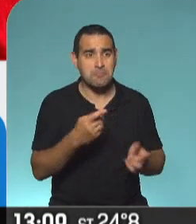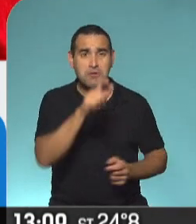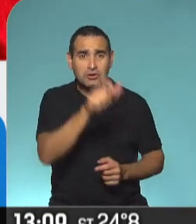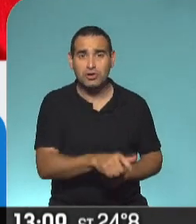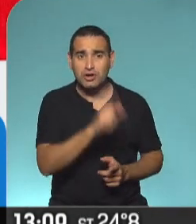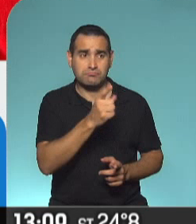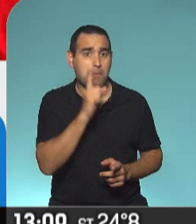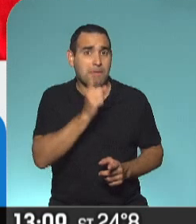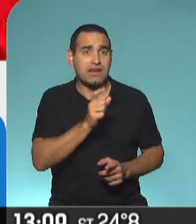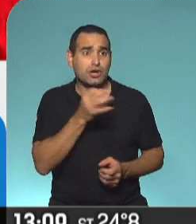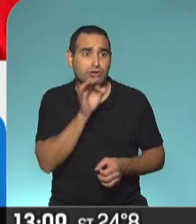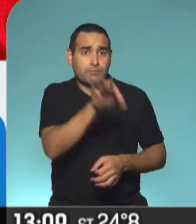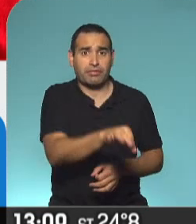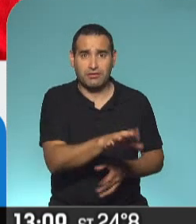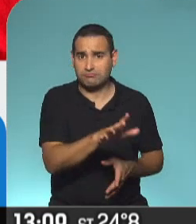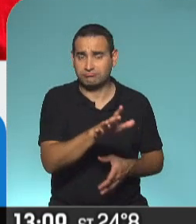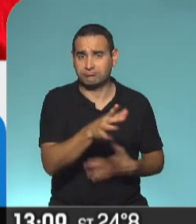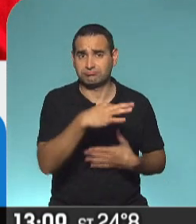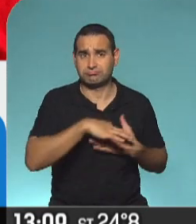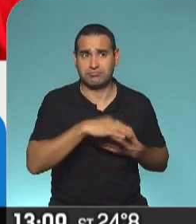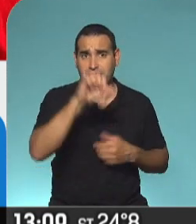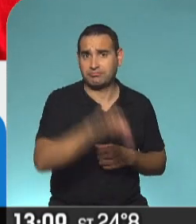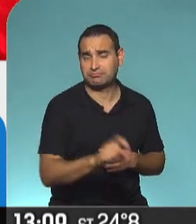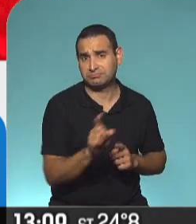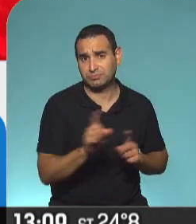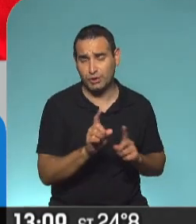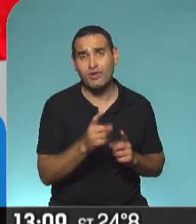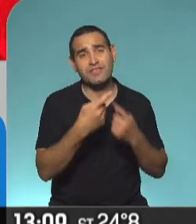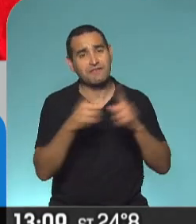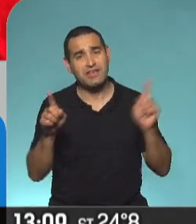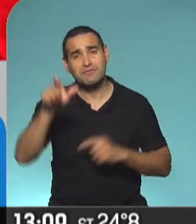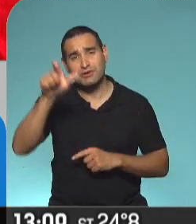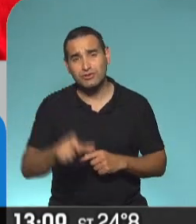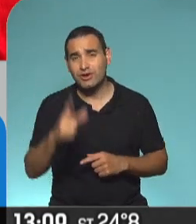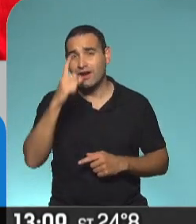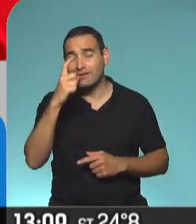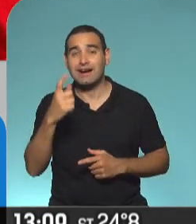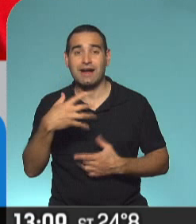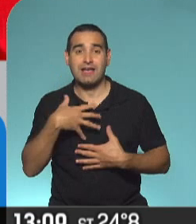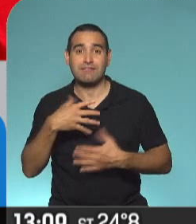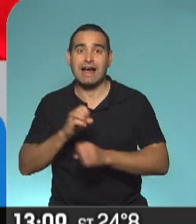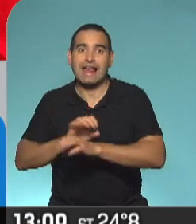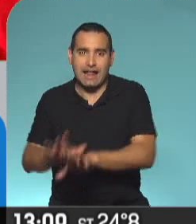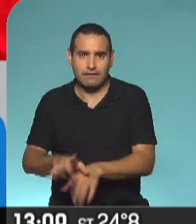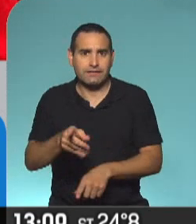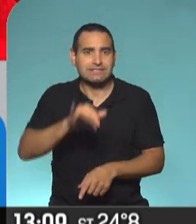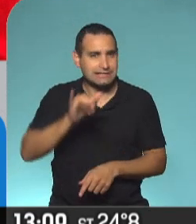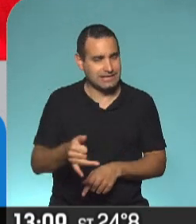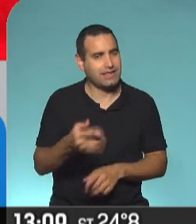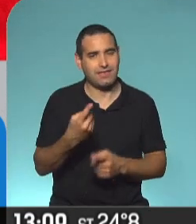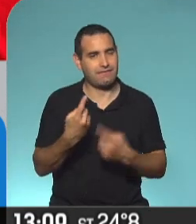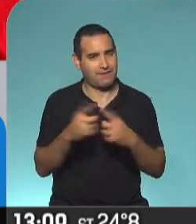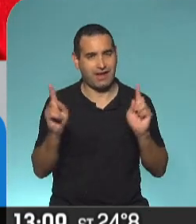de riesgo, siempre hablando de los pacientes asmáticos leves. Es diferente en los pacientes asmáticos graves, que ya tienen otras